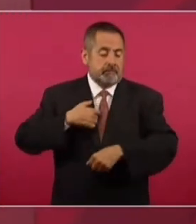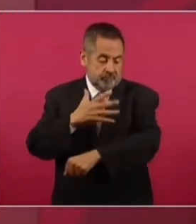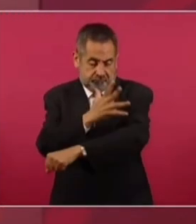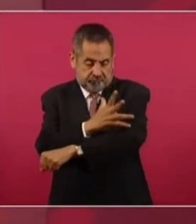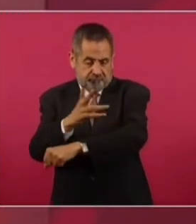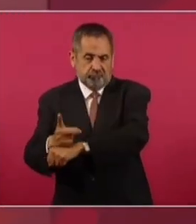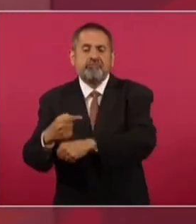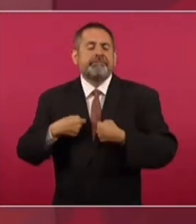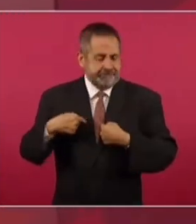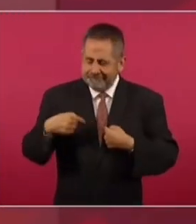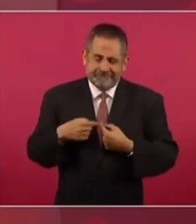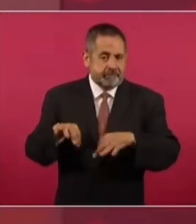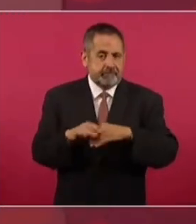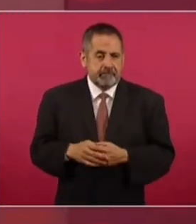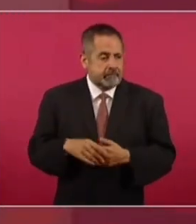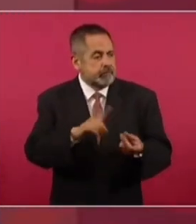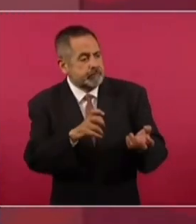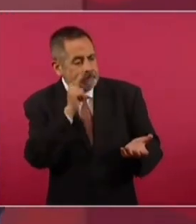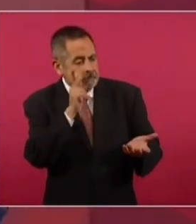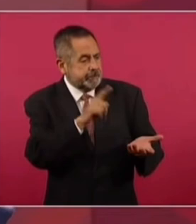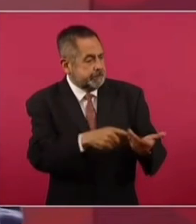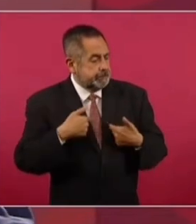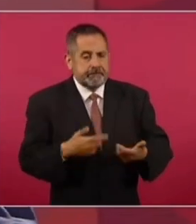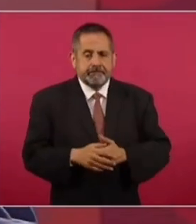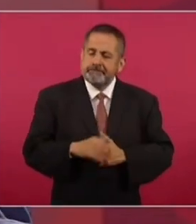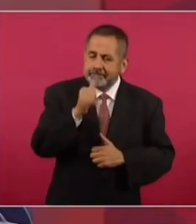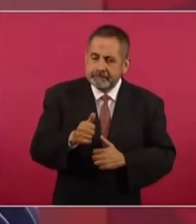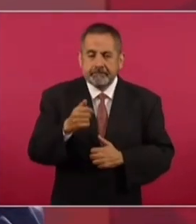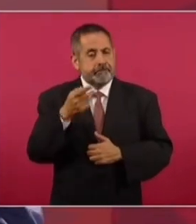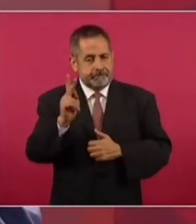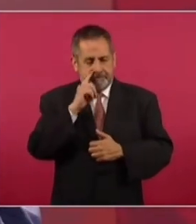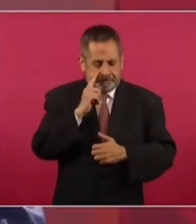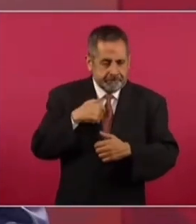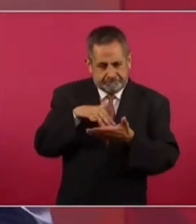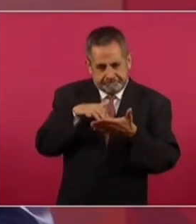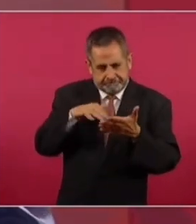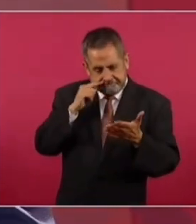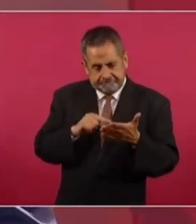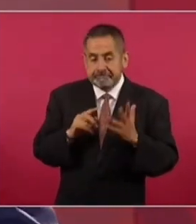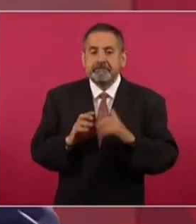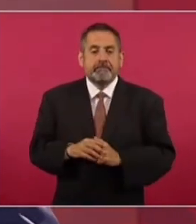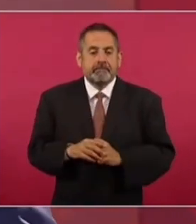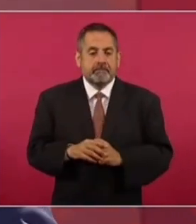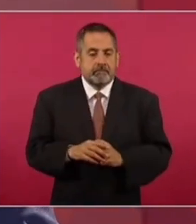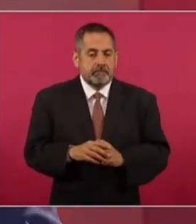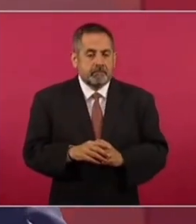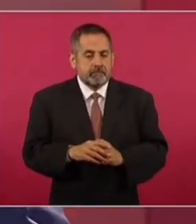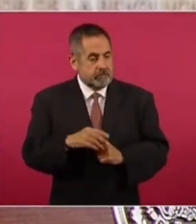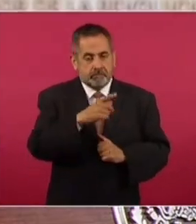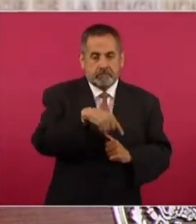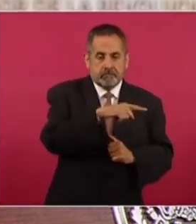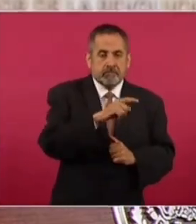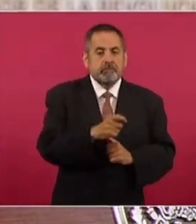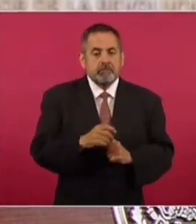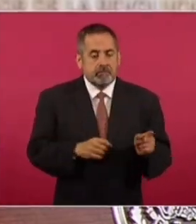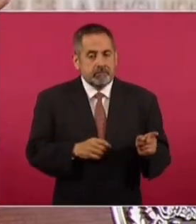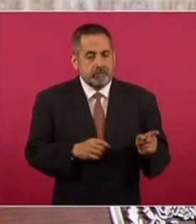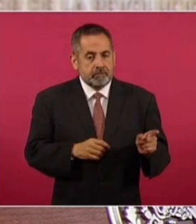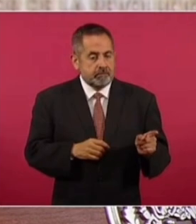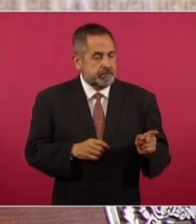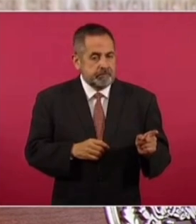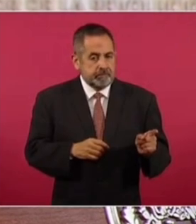honestidad. Pero no hay ninguna prueba. Pero lo interesante de este estudio es que le dio seguimiento